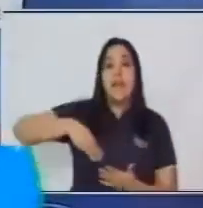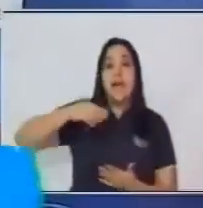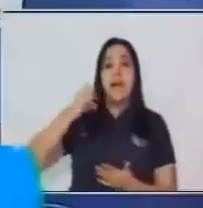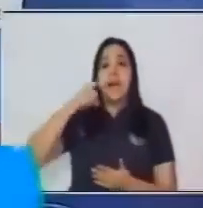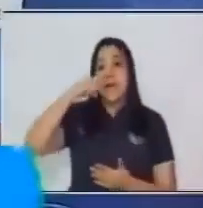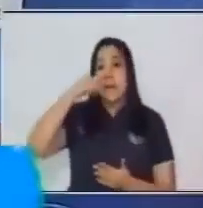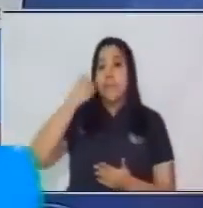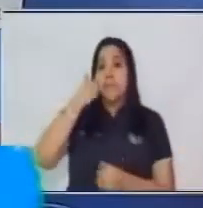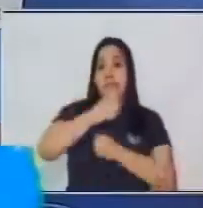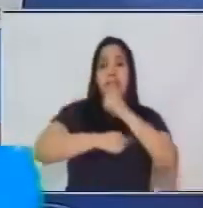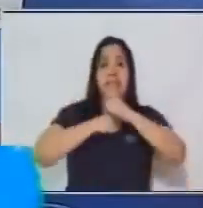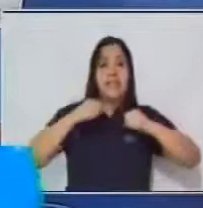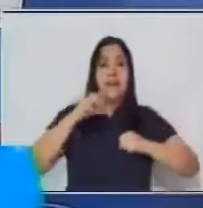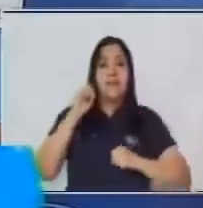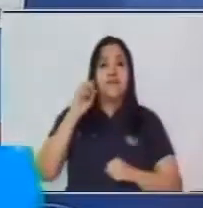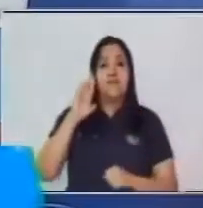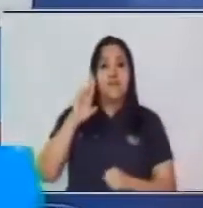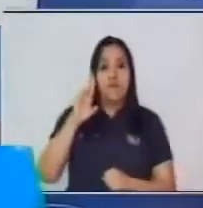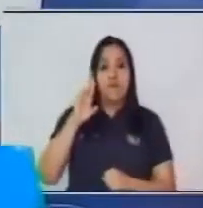recuérdate, es cuando